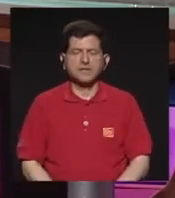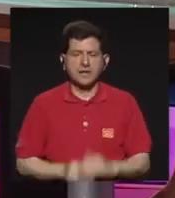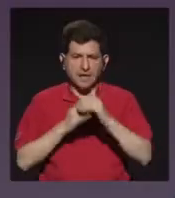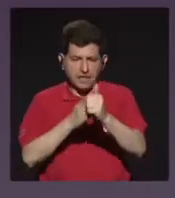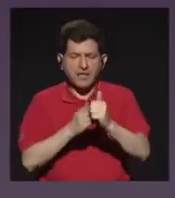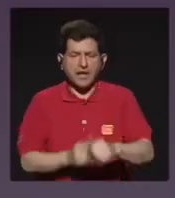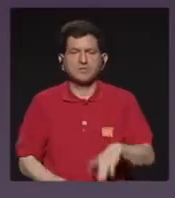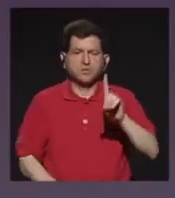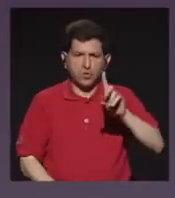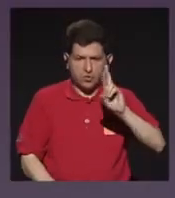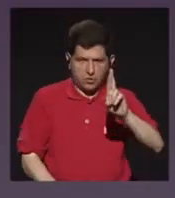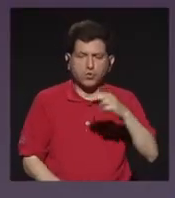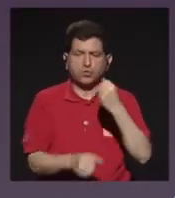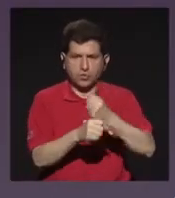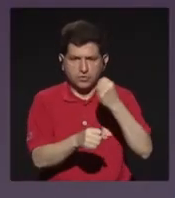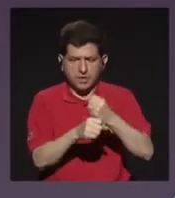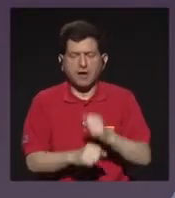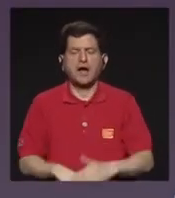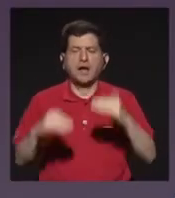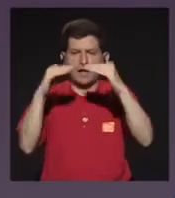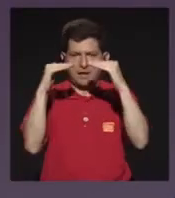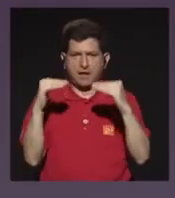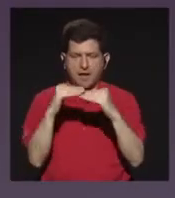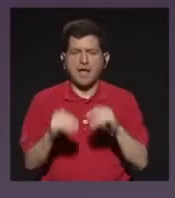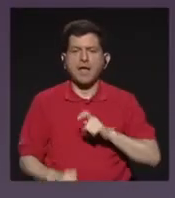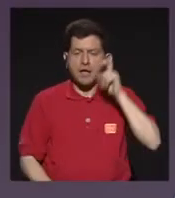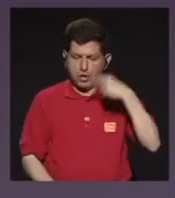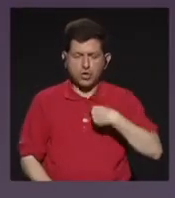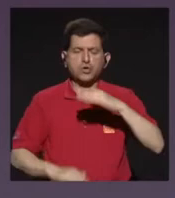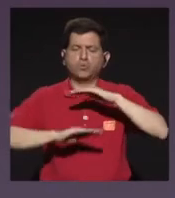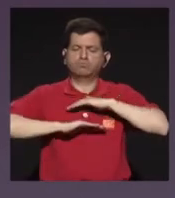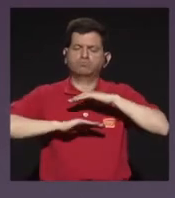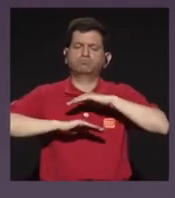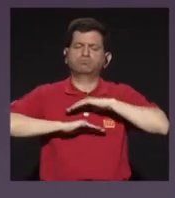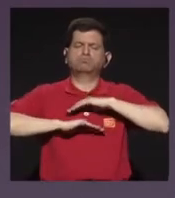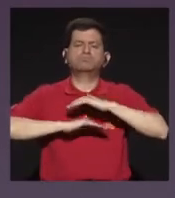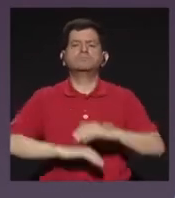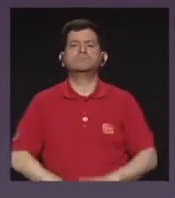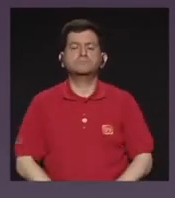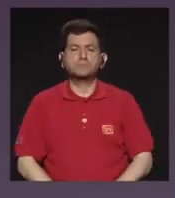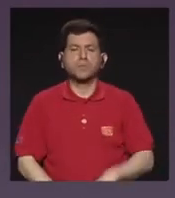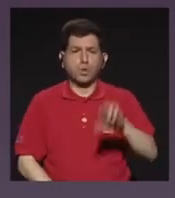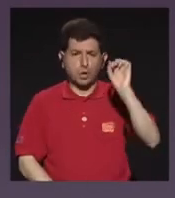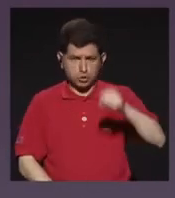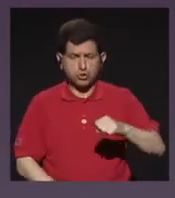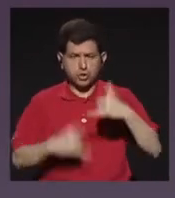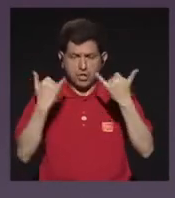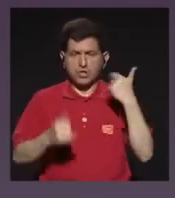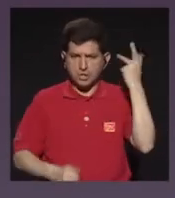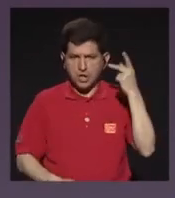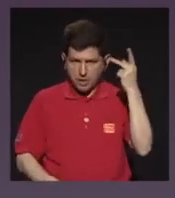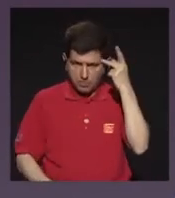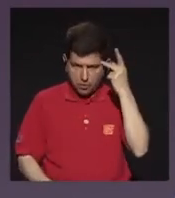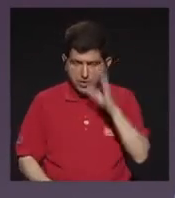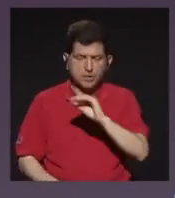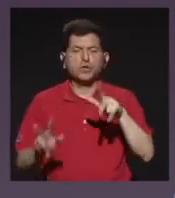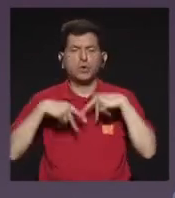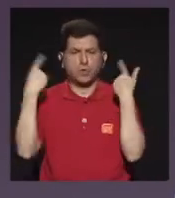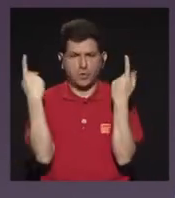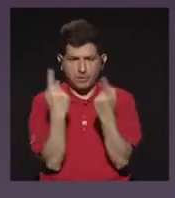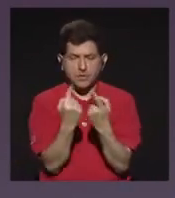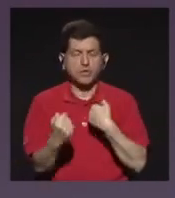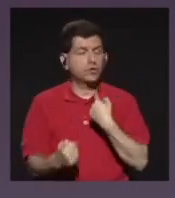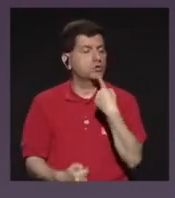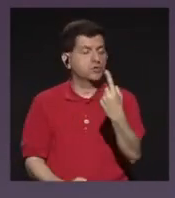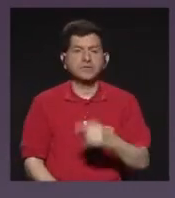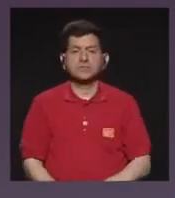está trabajando con la equidad de género, y yo me siento complacida, ¿verdad? Porque sí, a nivel ya político, pero a nivel partidario, yo